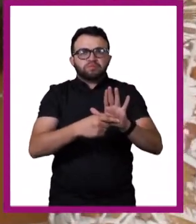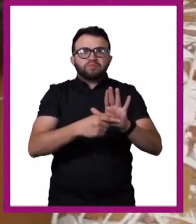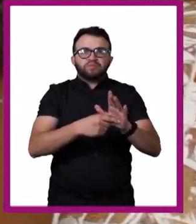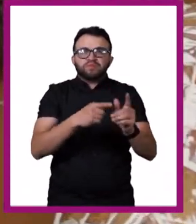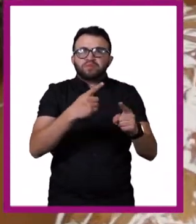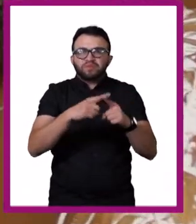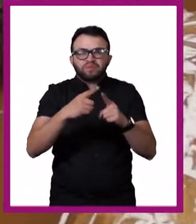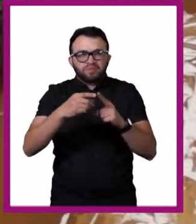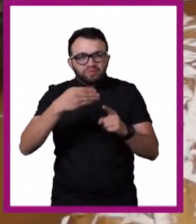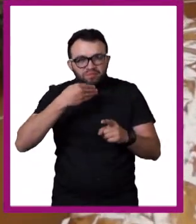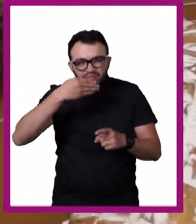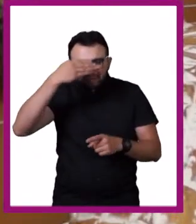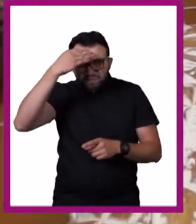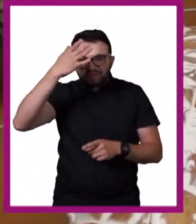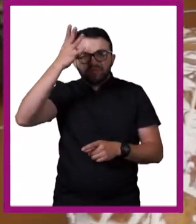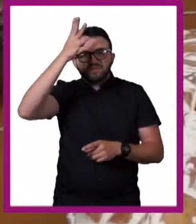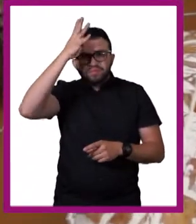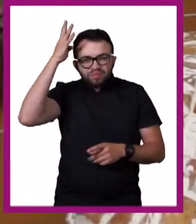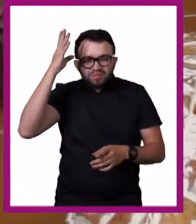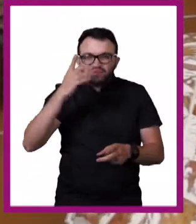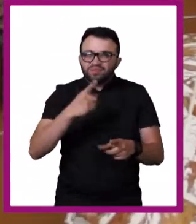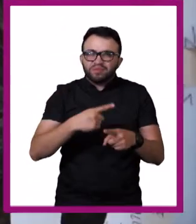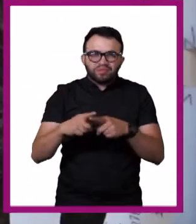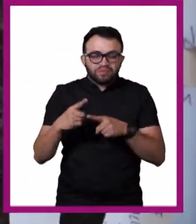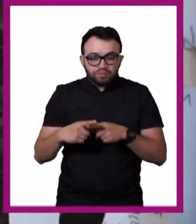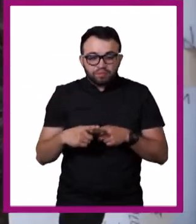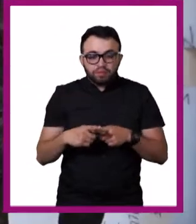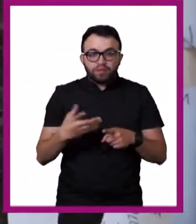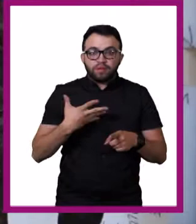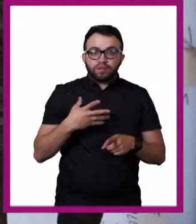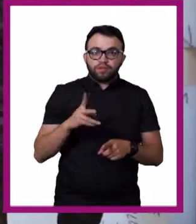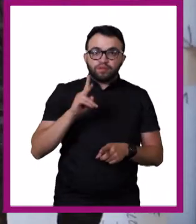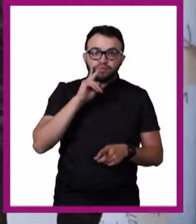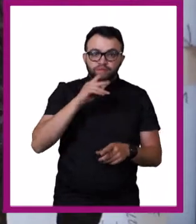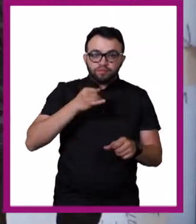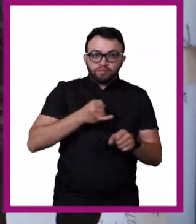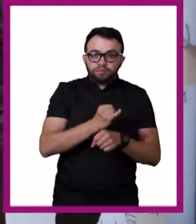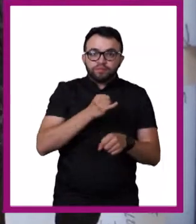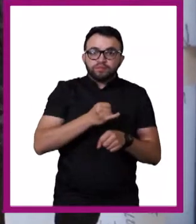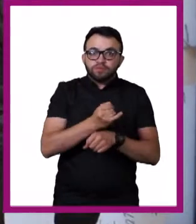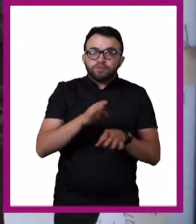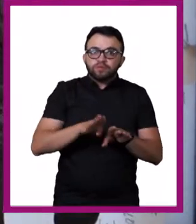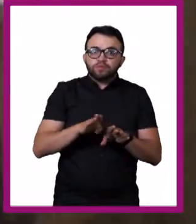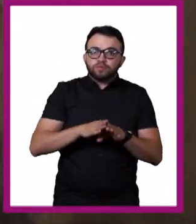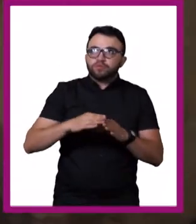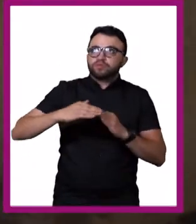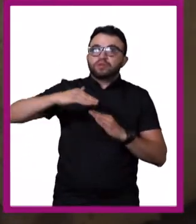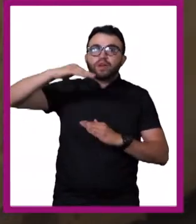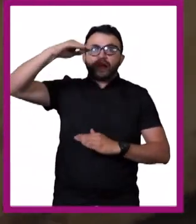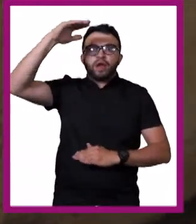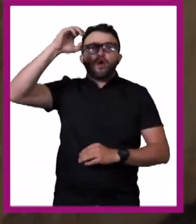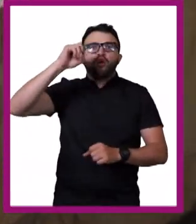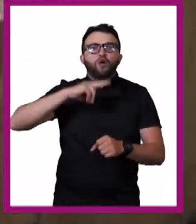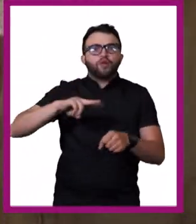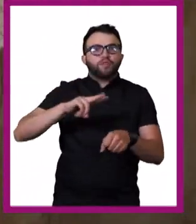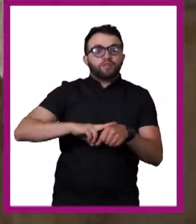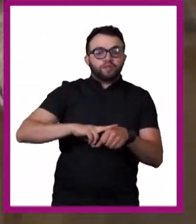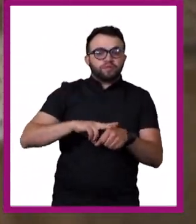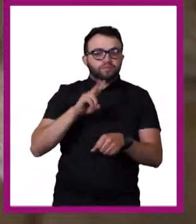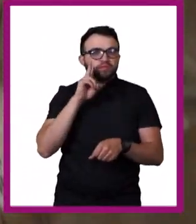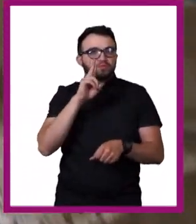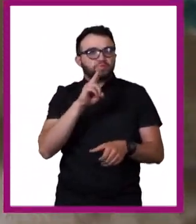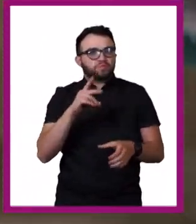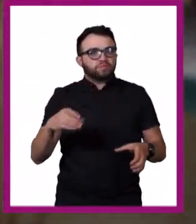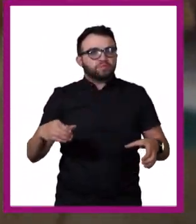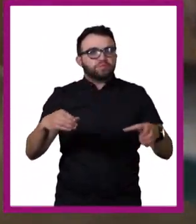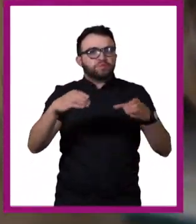orígenes. Algunas de sus esculturas son de tamaño natural y algunas otras de dimensiones monumentales, como este Buda, hecho